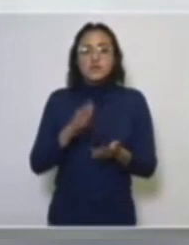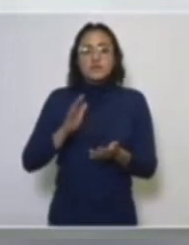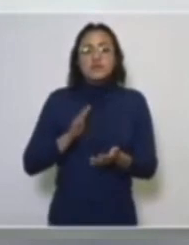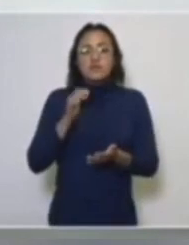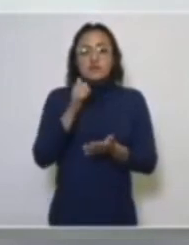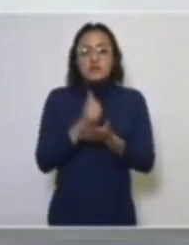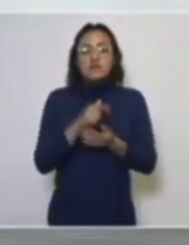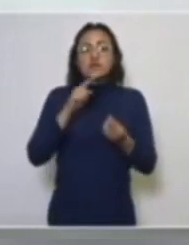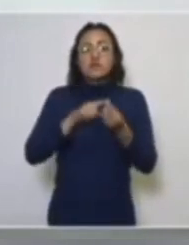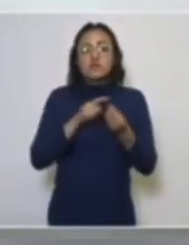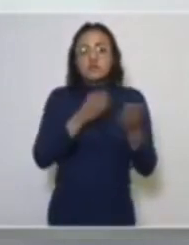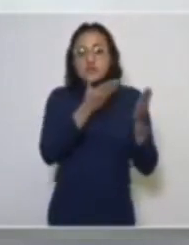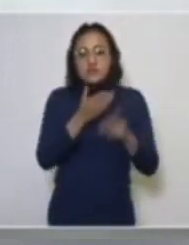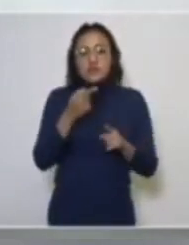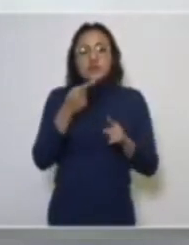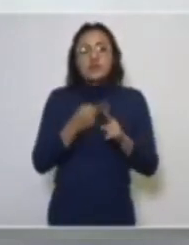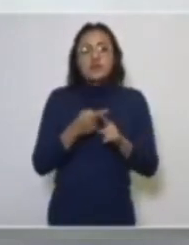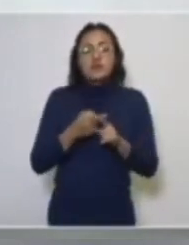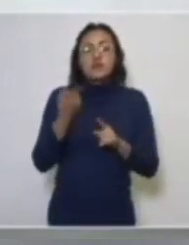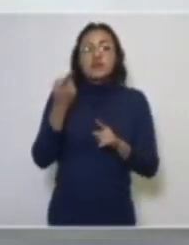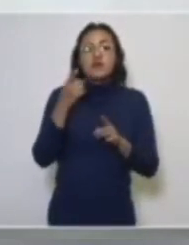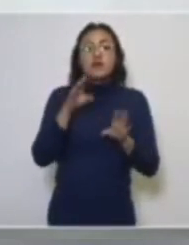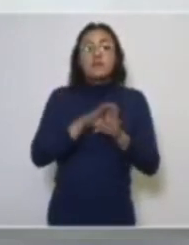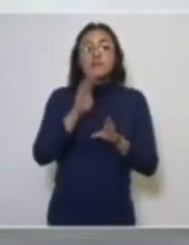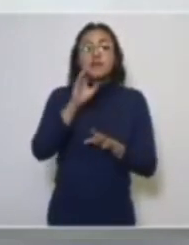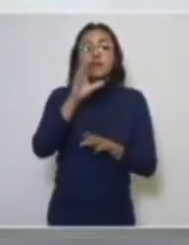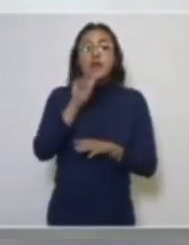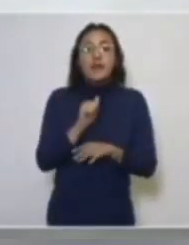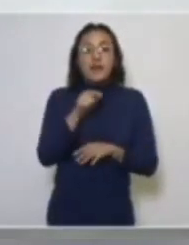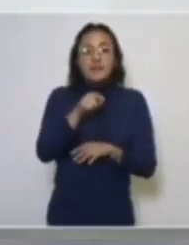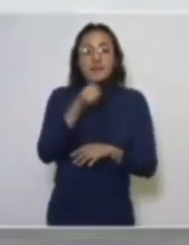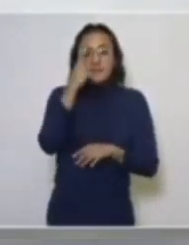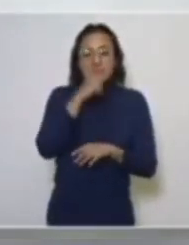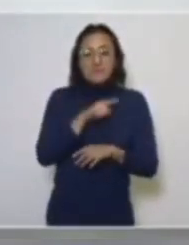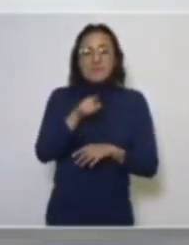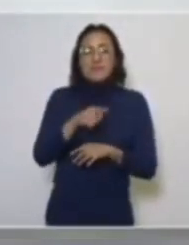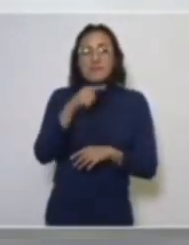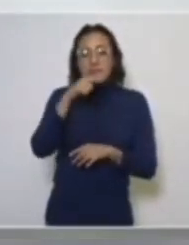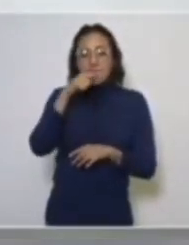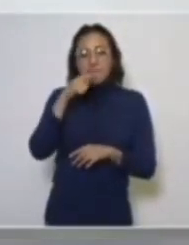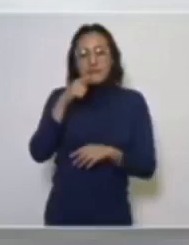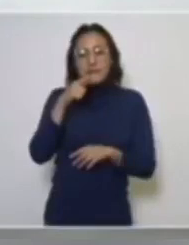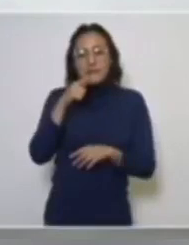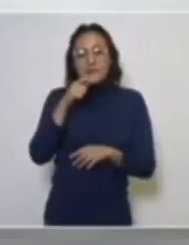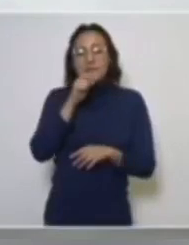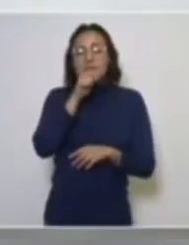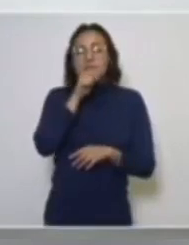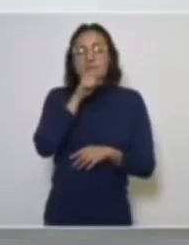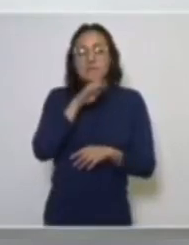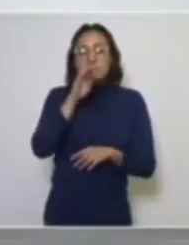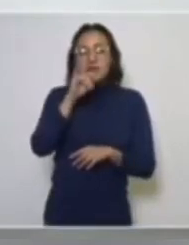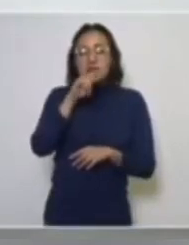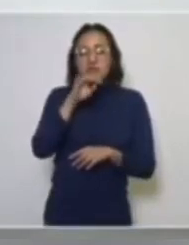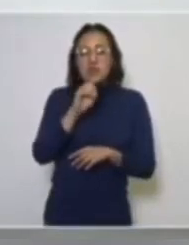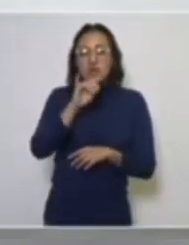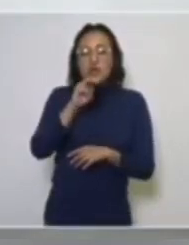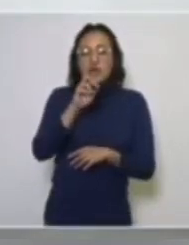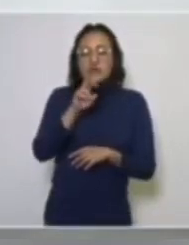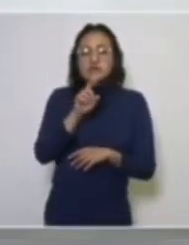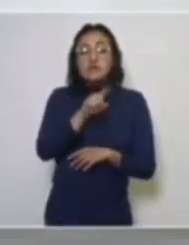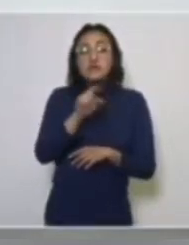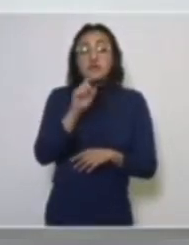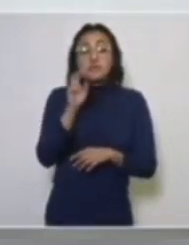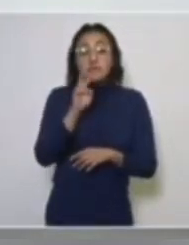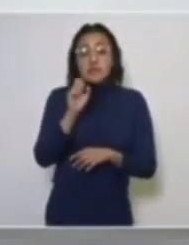donde se reciben las inscripciones de la beca Benito Juárez. Esto a partir del lunes 25 al jueves 28,